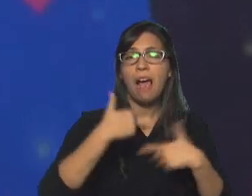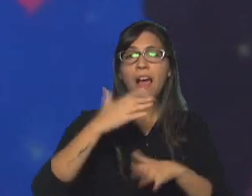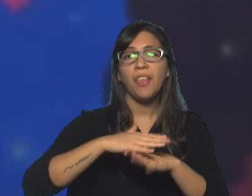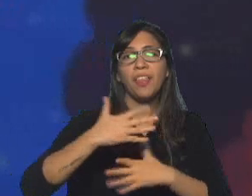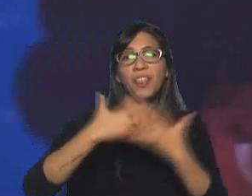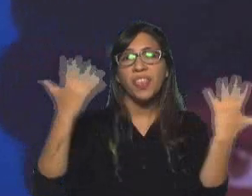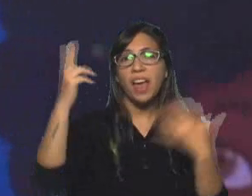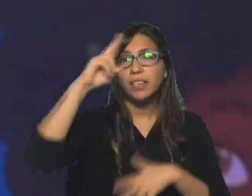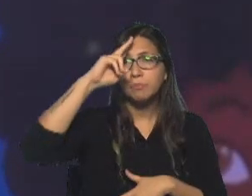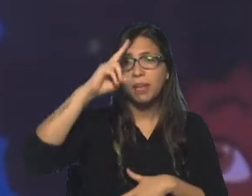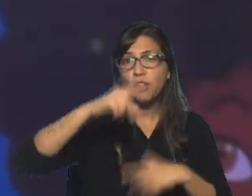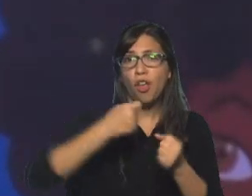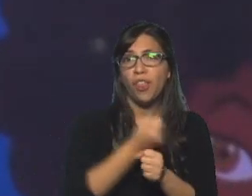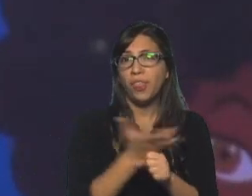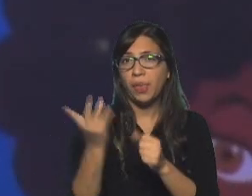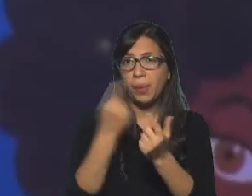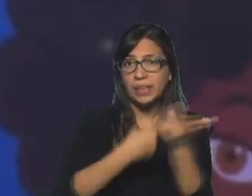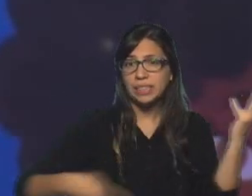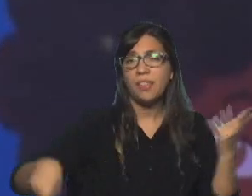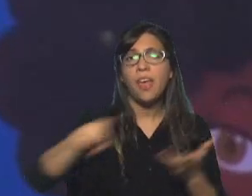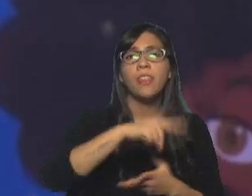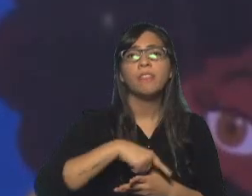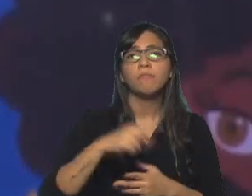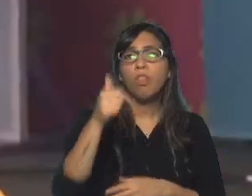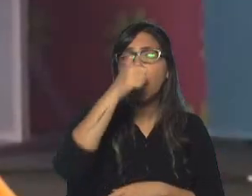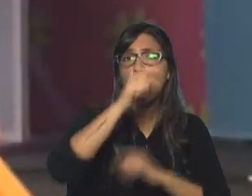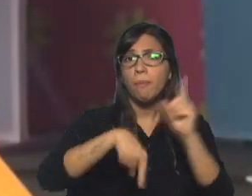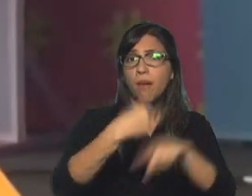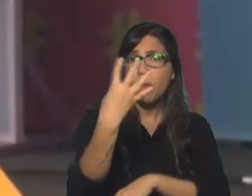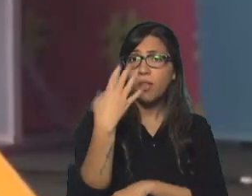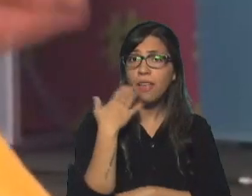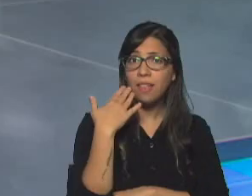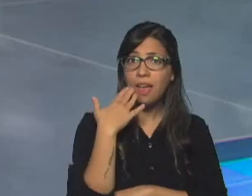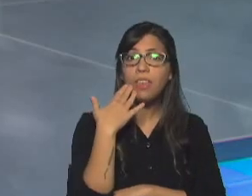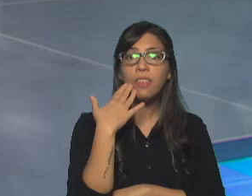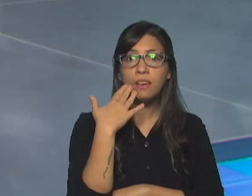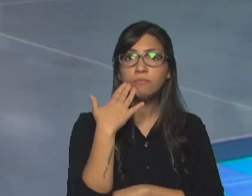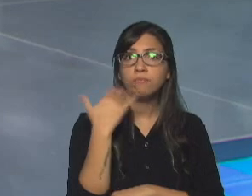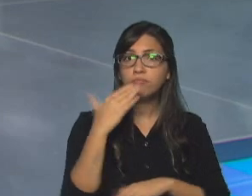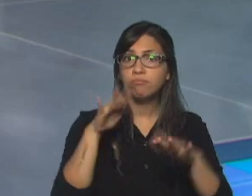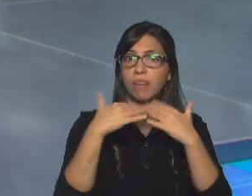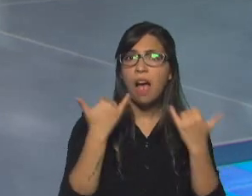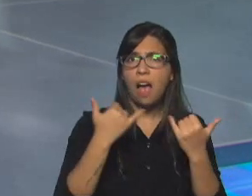Respeto a la Diversidad. El próximo domingo van a estar presentándose a las 4 de la tarde. Bueno, mucho para ver, para pensar, para disfrutar.